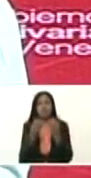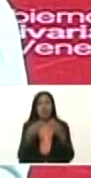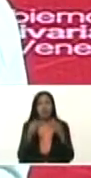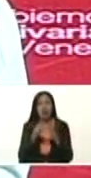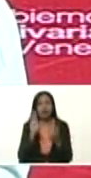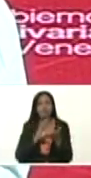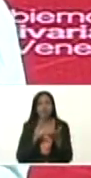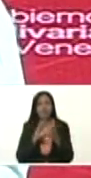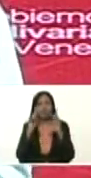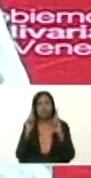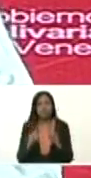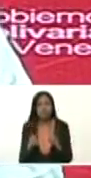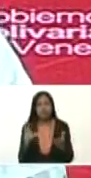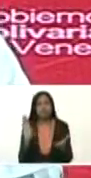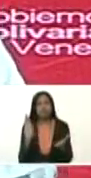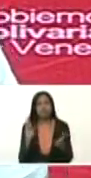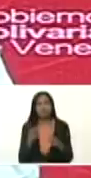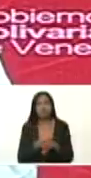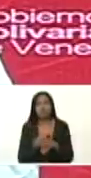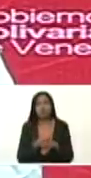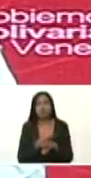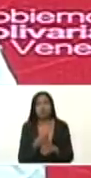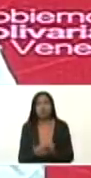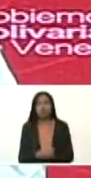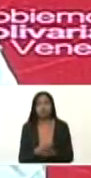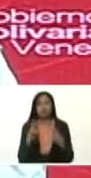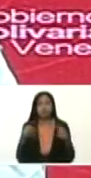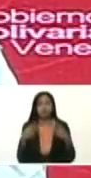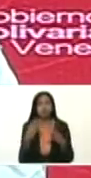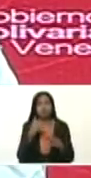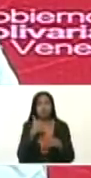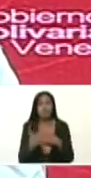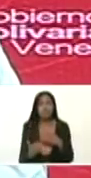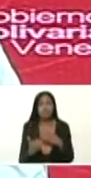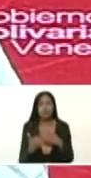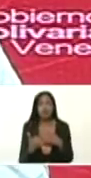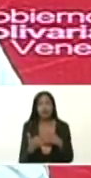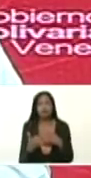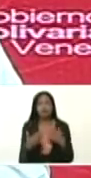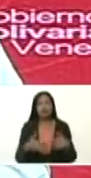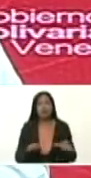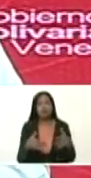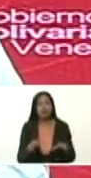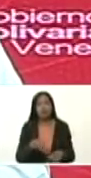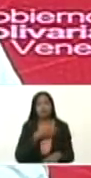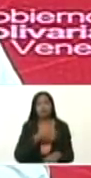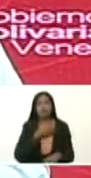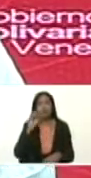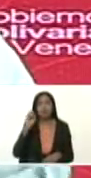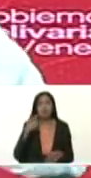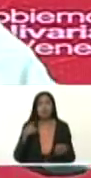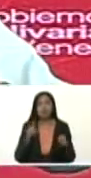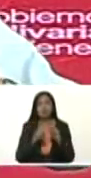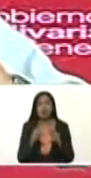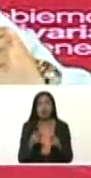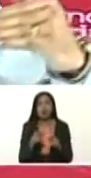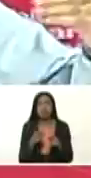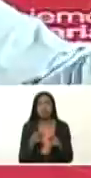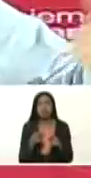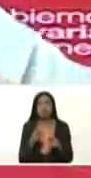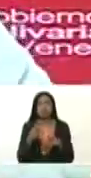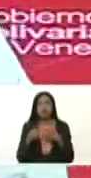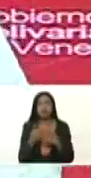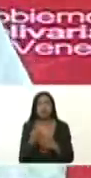central de decisiones de gobierno, en un nuevo plan Guayana Socialista de este año 2019 hasta